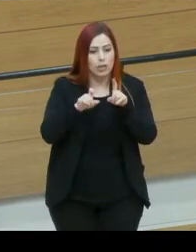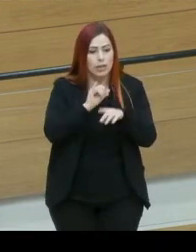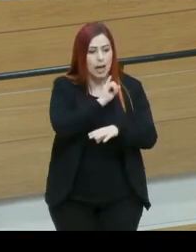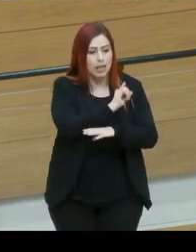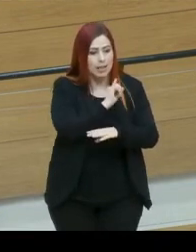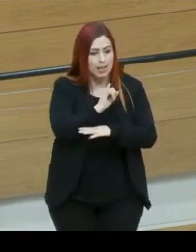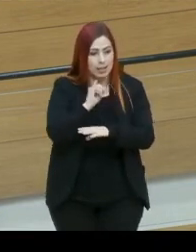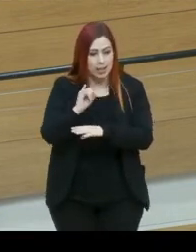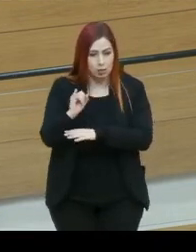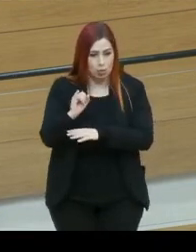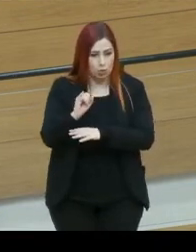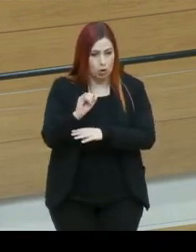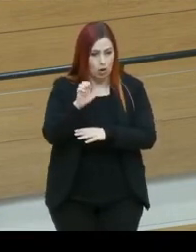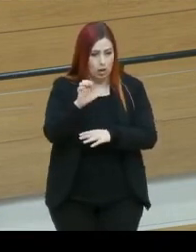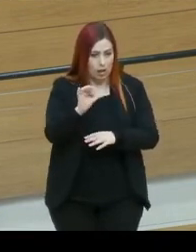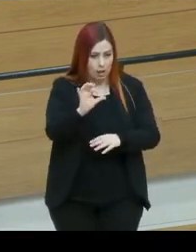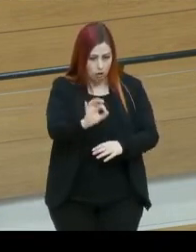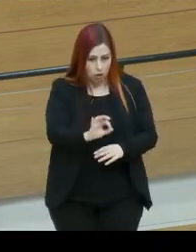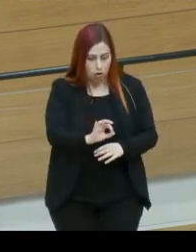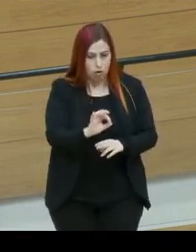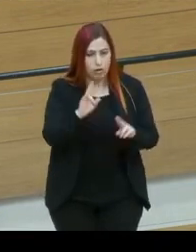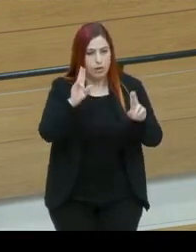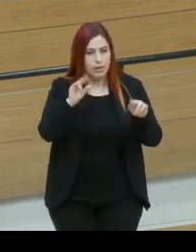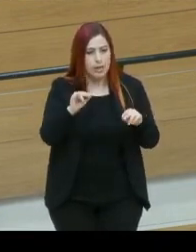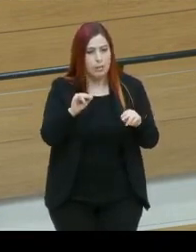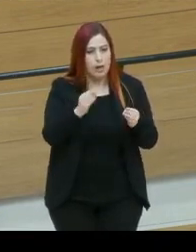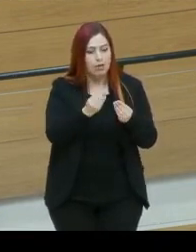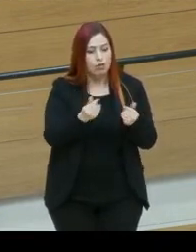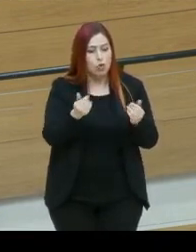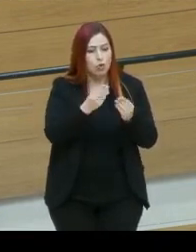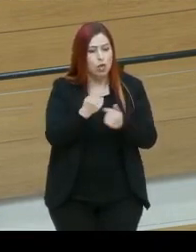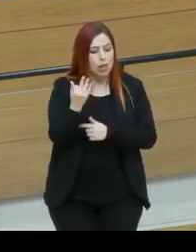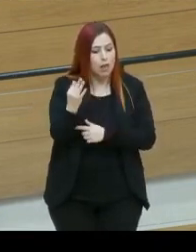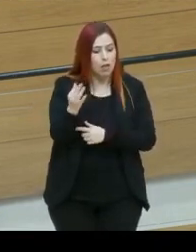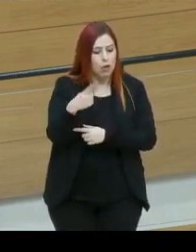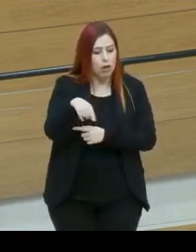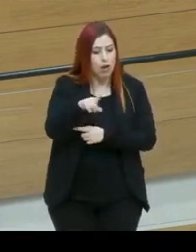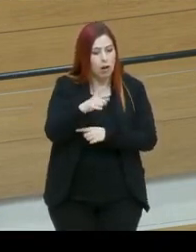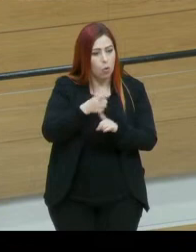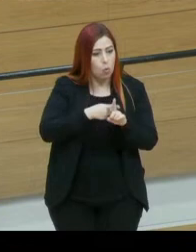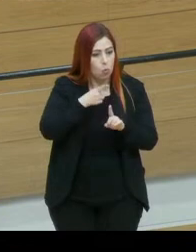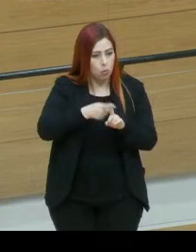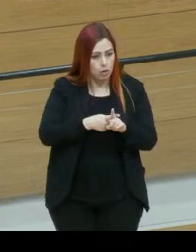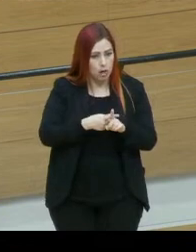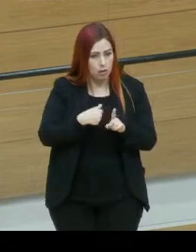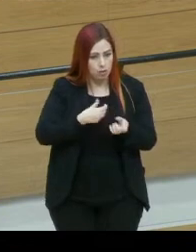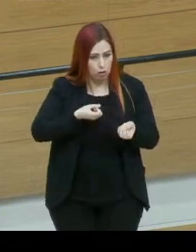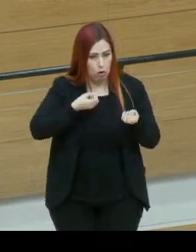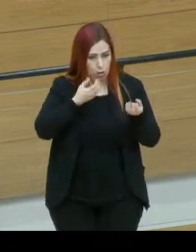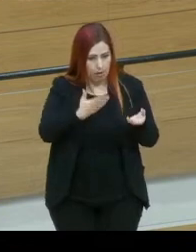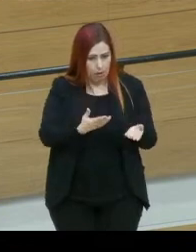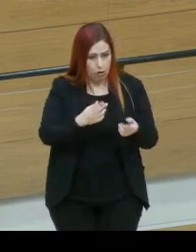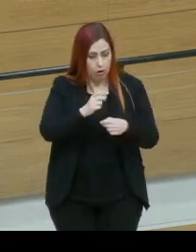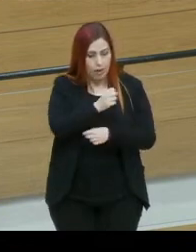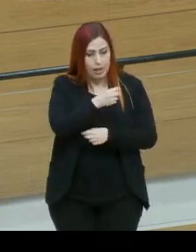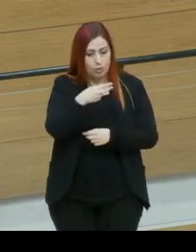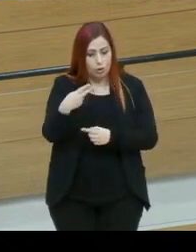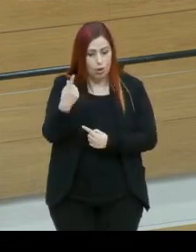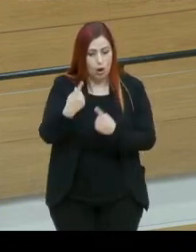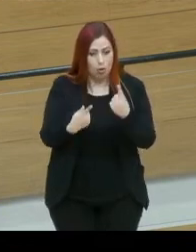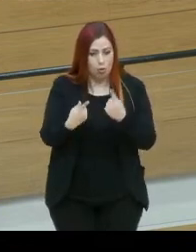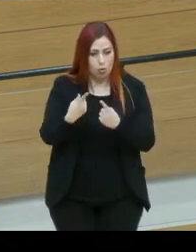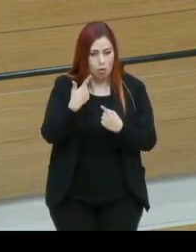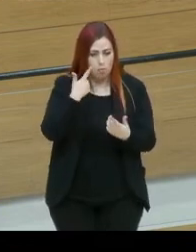de educación secundaria sobre las sustancias psicoactivas que consumís los jóvenes. Y os voy a comentar algunos de los resultados que más me